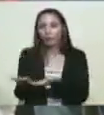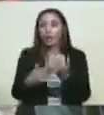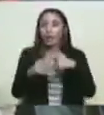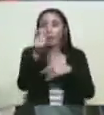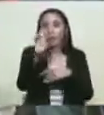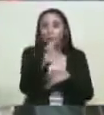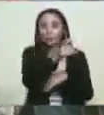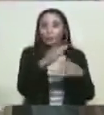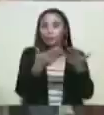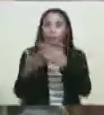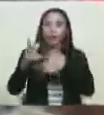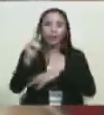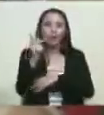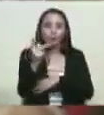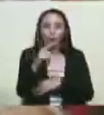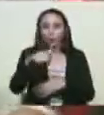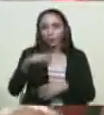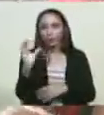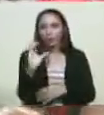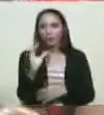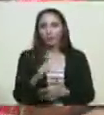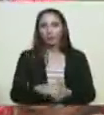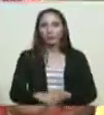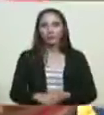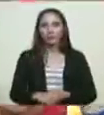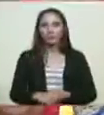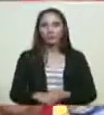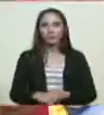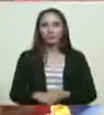las parroquias de Caracas.